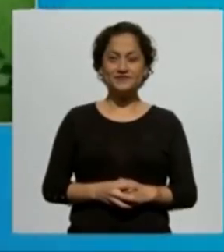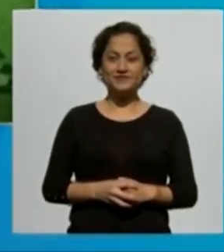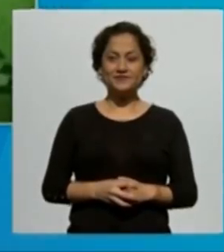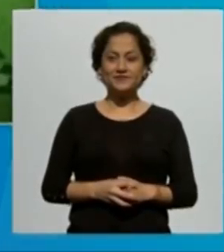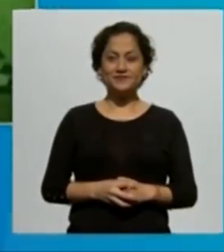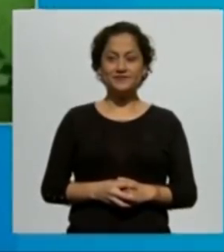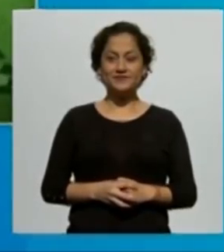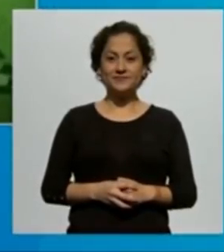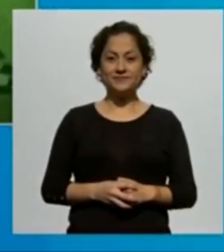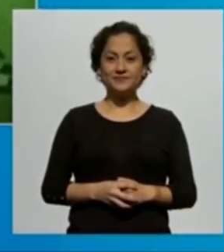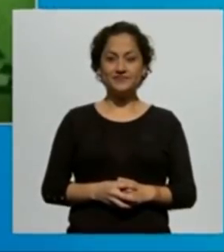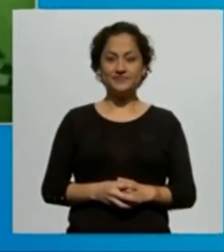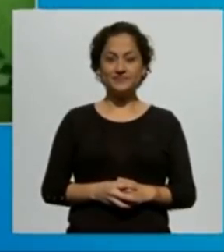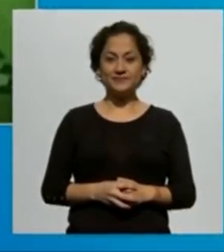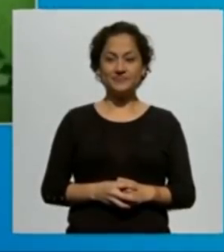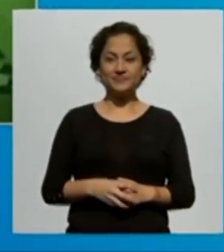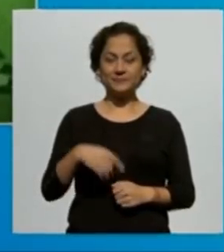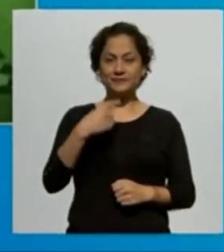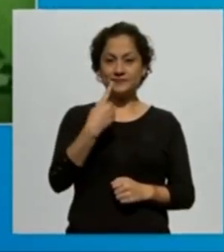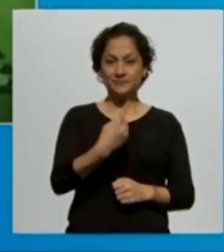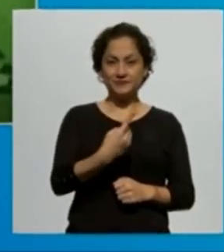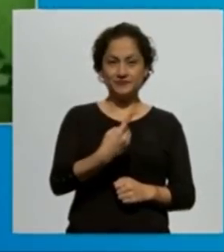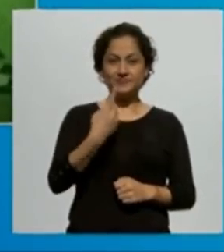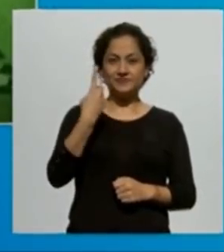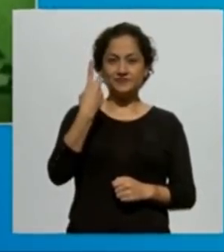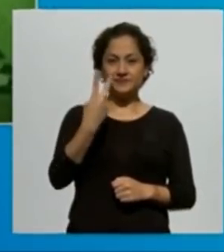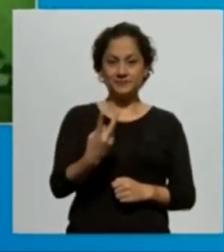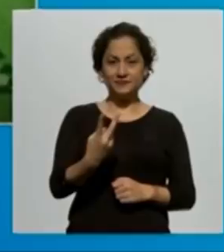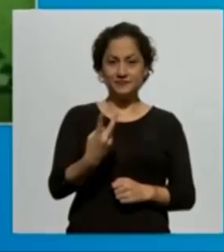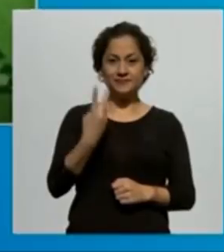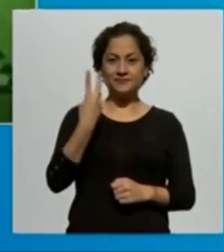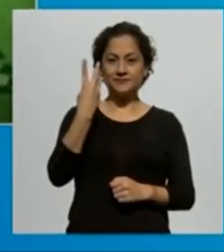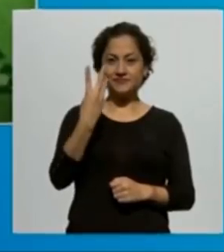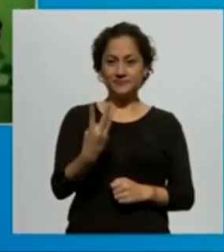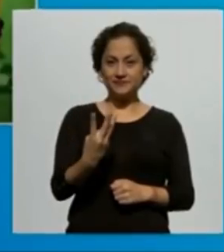Una, dos, tres.